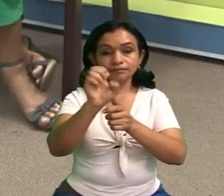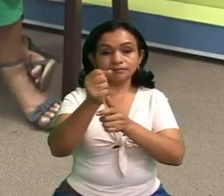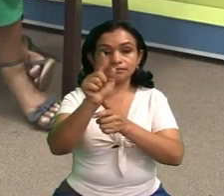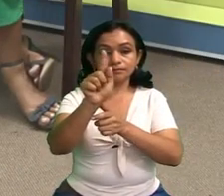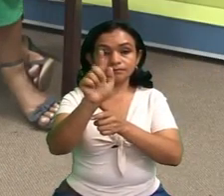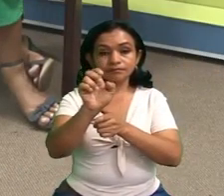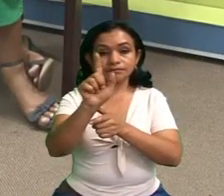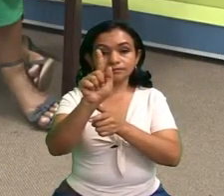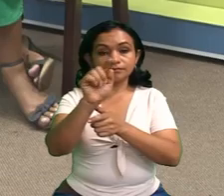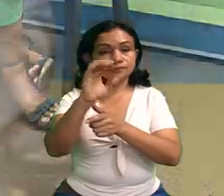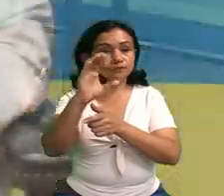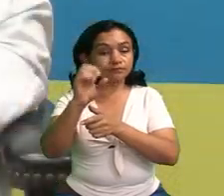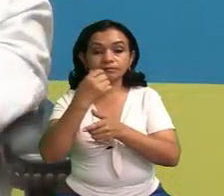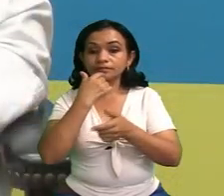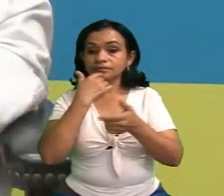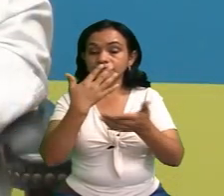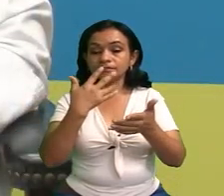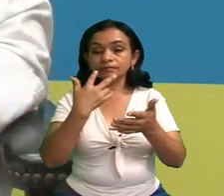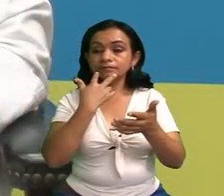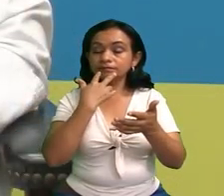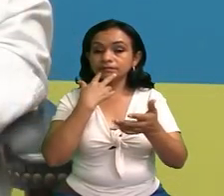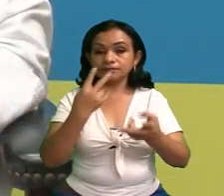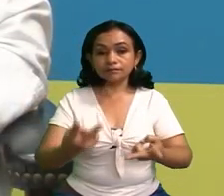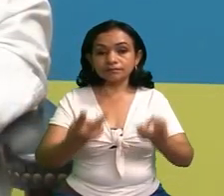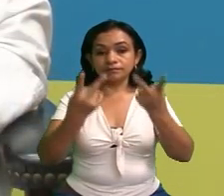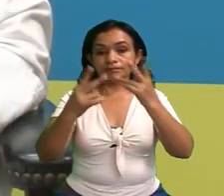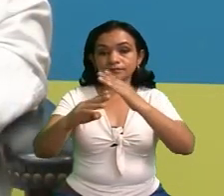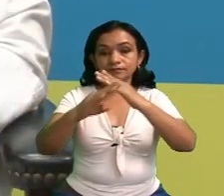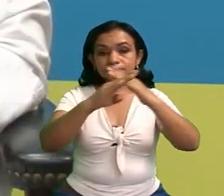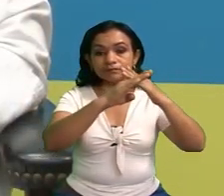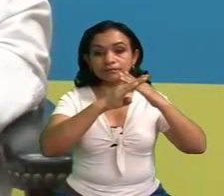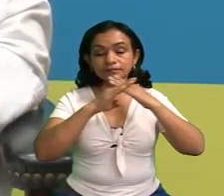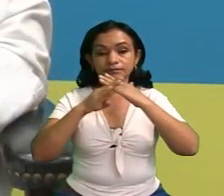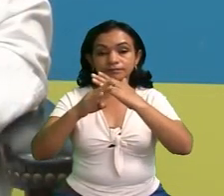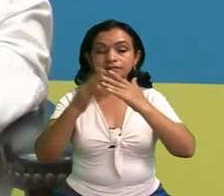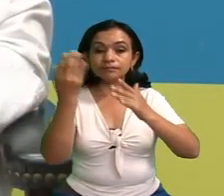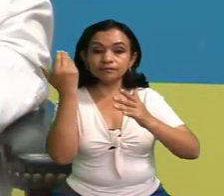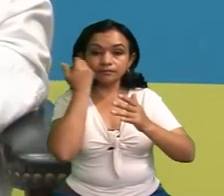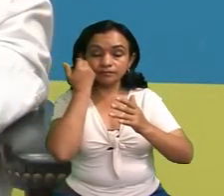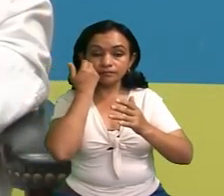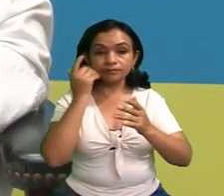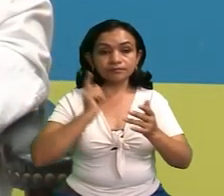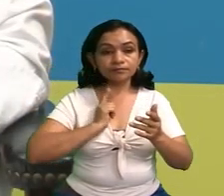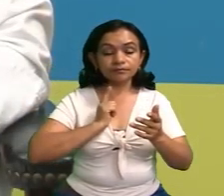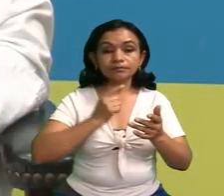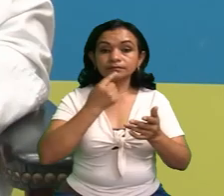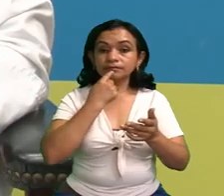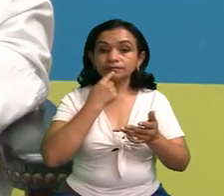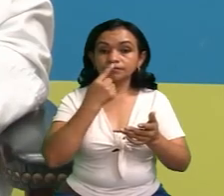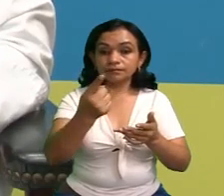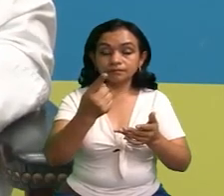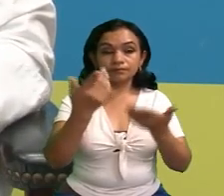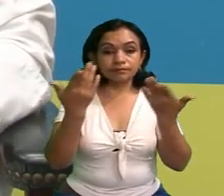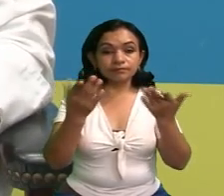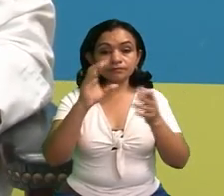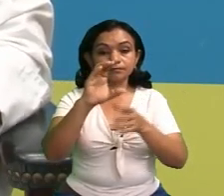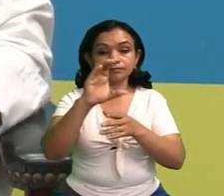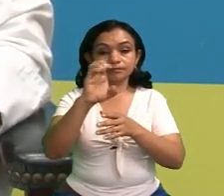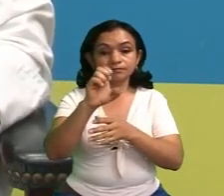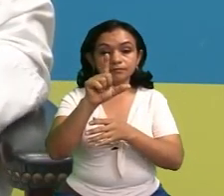¿verdad? ¿Por qué? Porque no atenta contra la vida de las personas que la padezcan. Y como bien decía usted, la celulitis